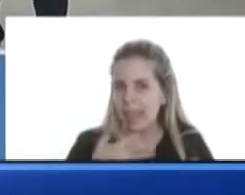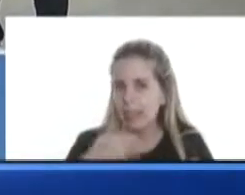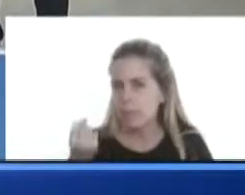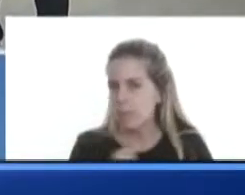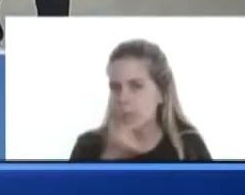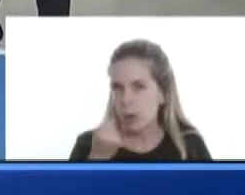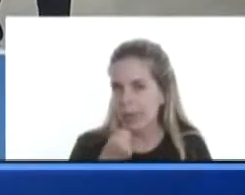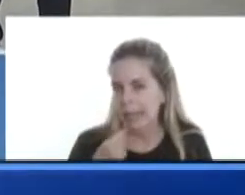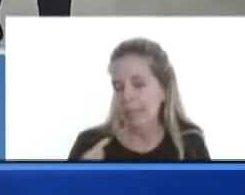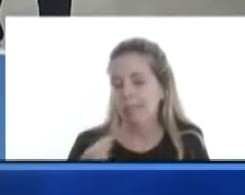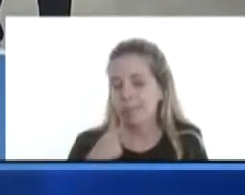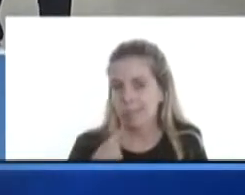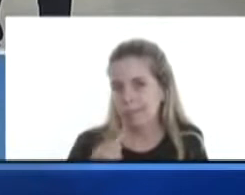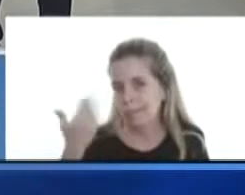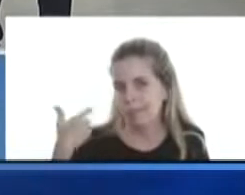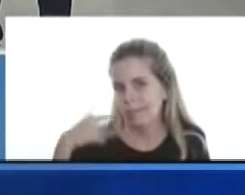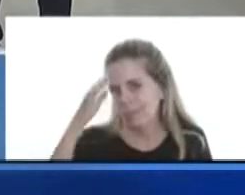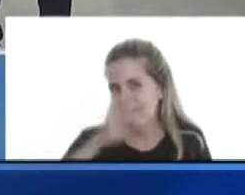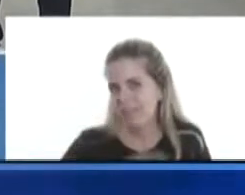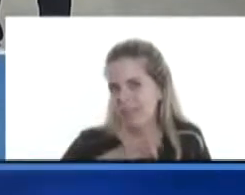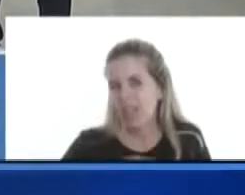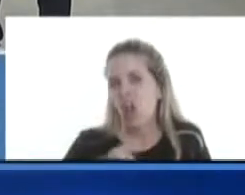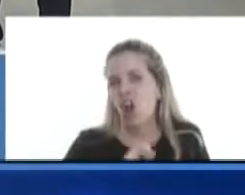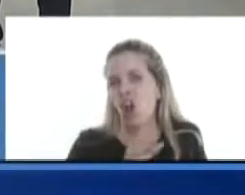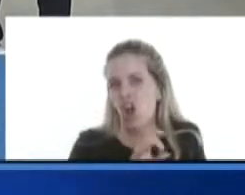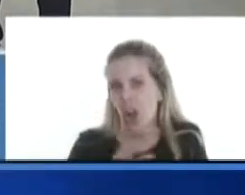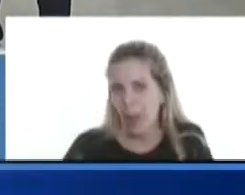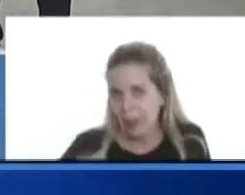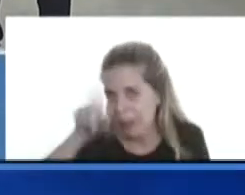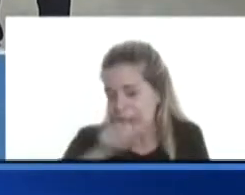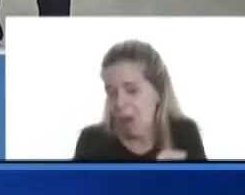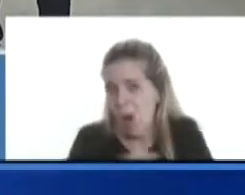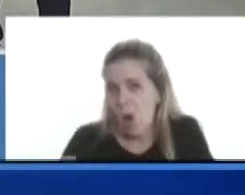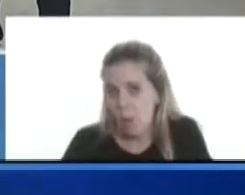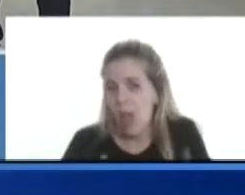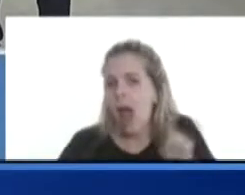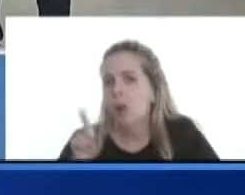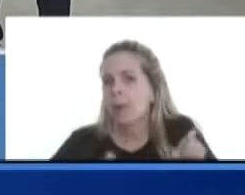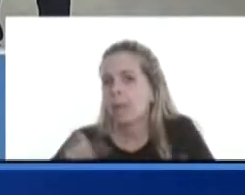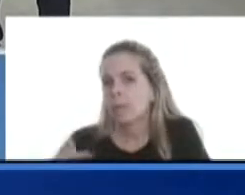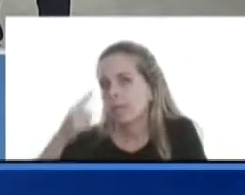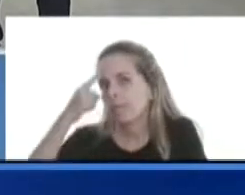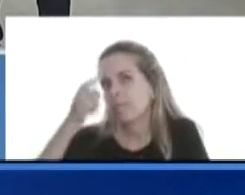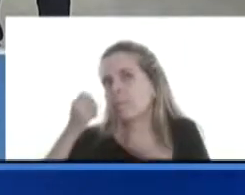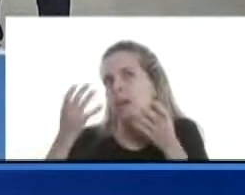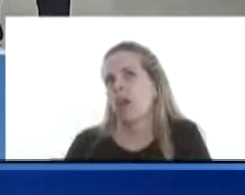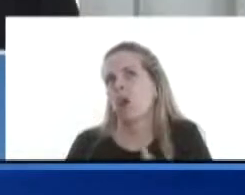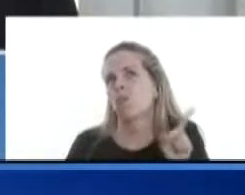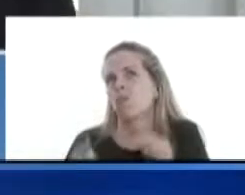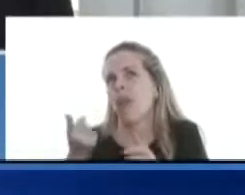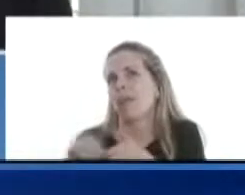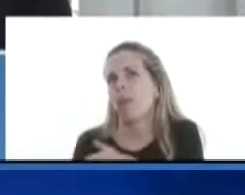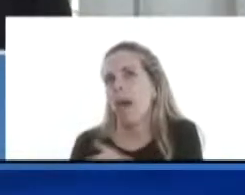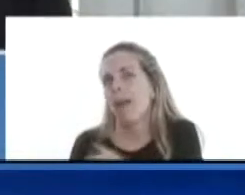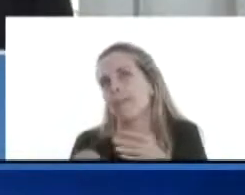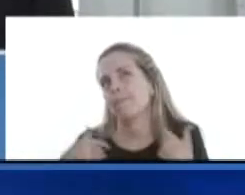la pandemia nos asoló. Porque hubo quienes pensaron que era mejor no invertir en salud, dejar